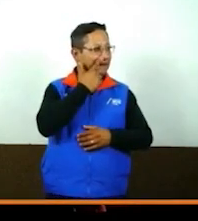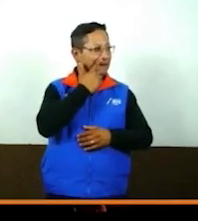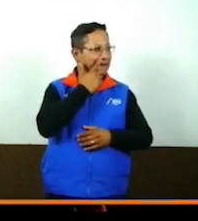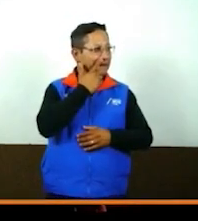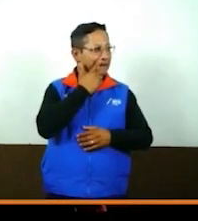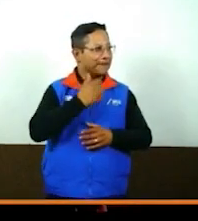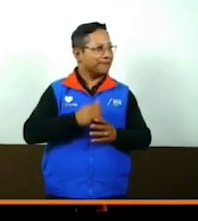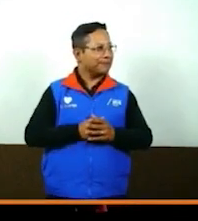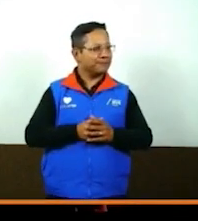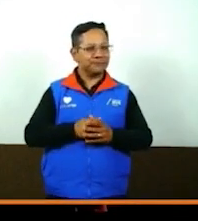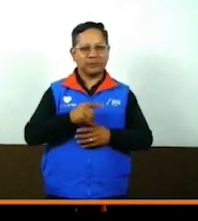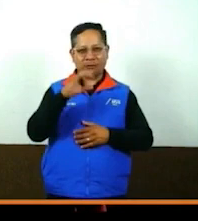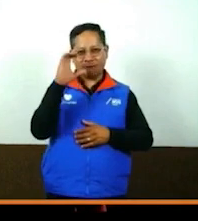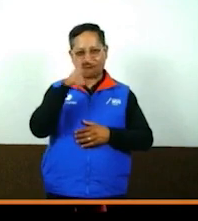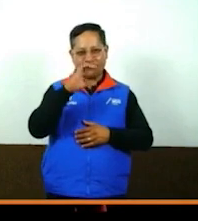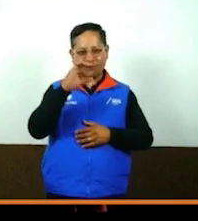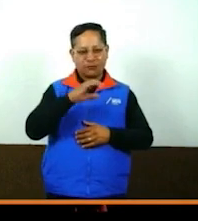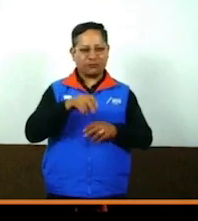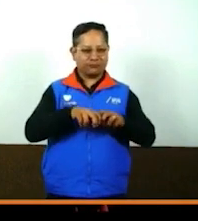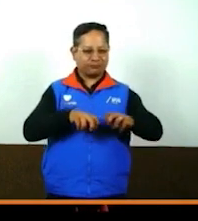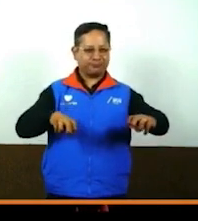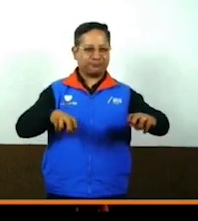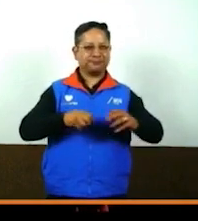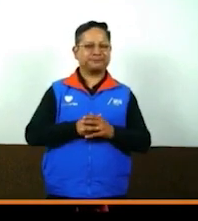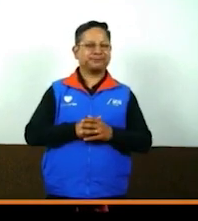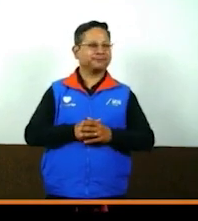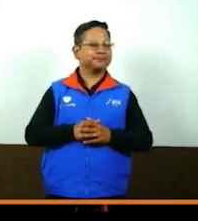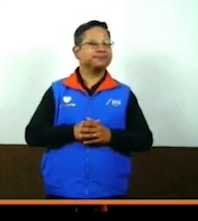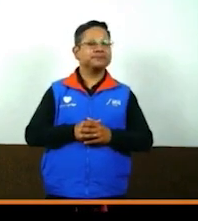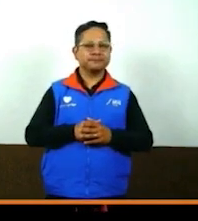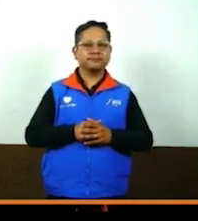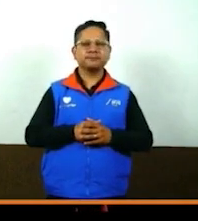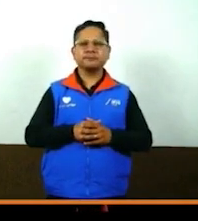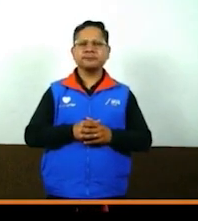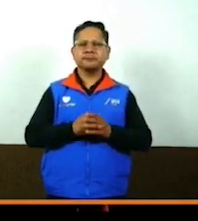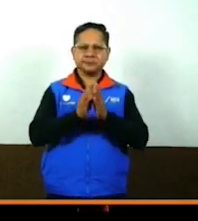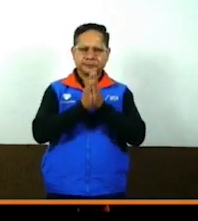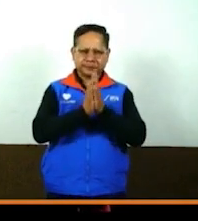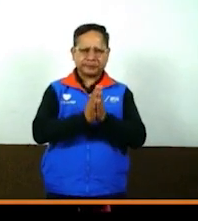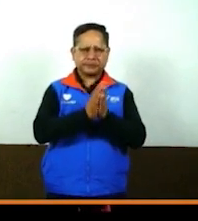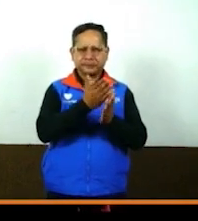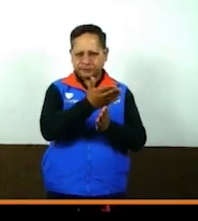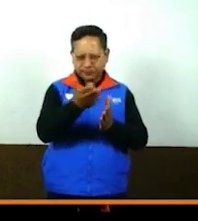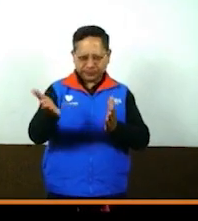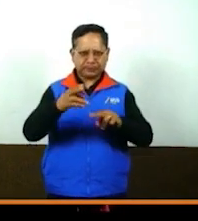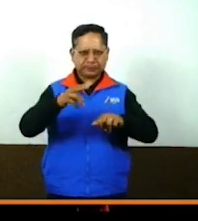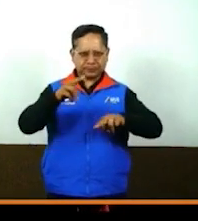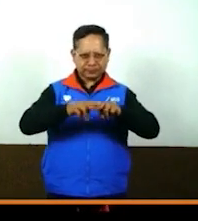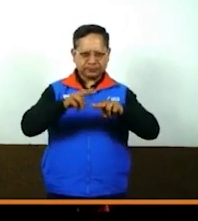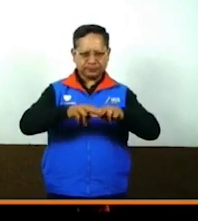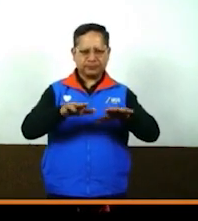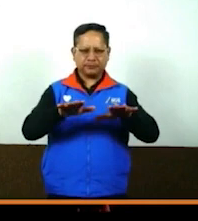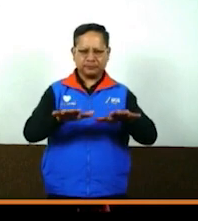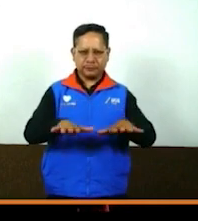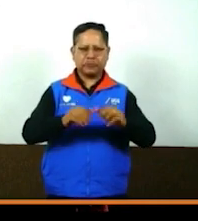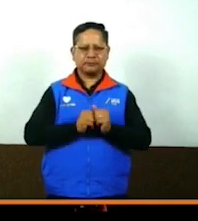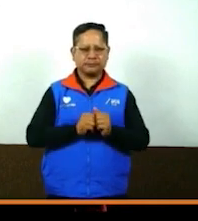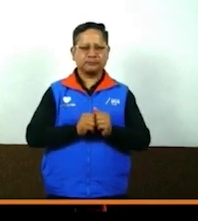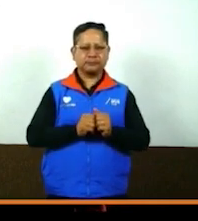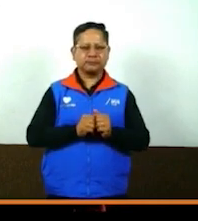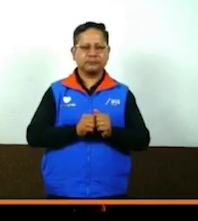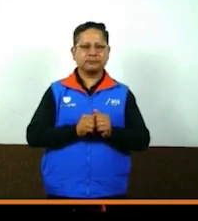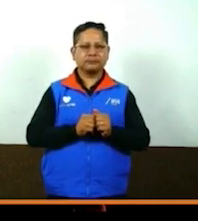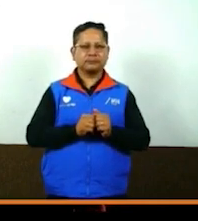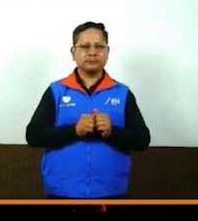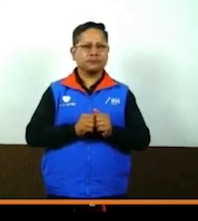Una foto oficial del presidium. Ahora, les pedimos que permanezcan sentados. Los miembros de CEMEFI